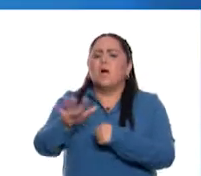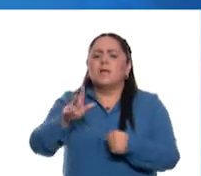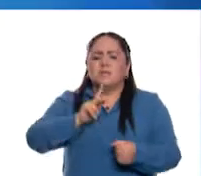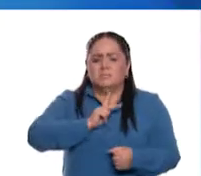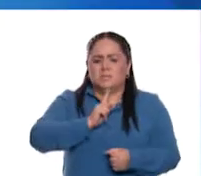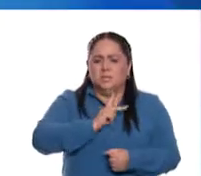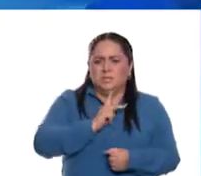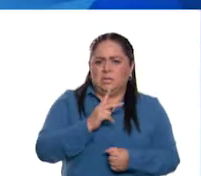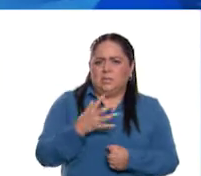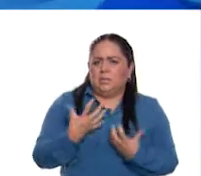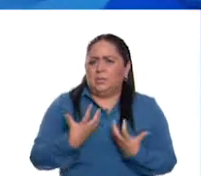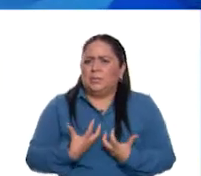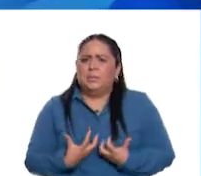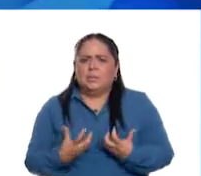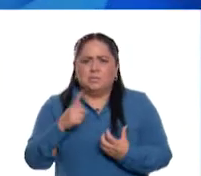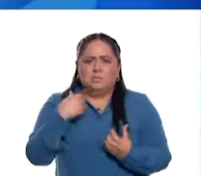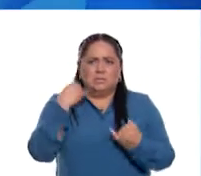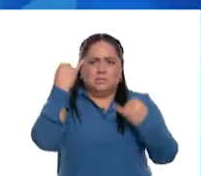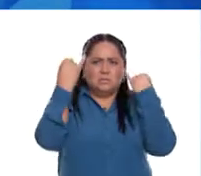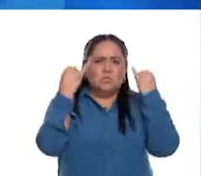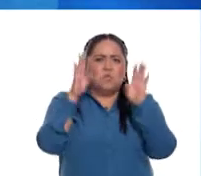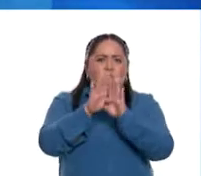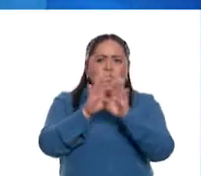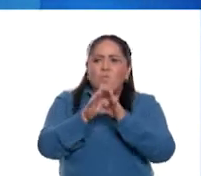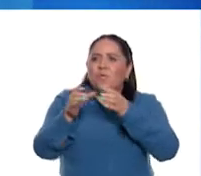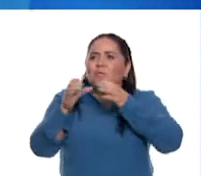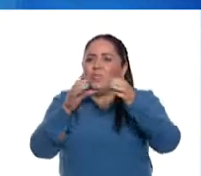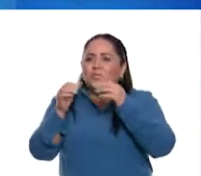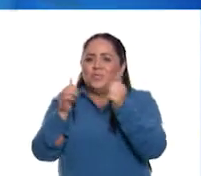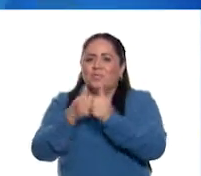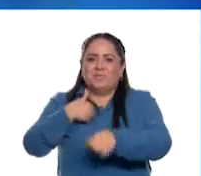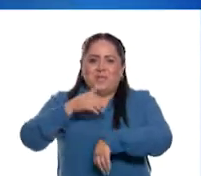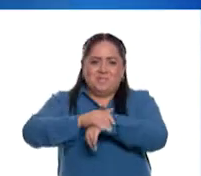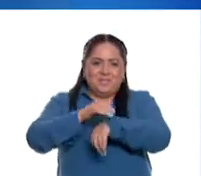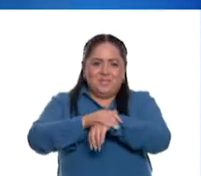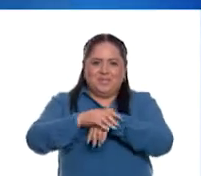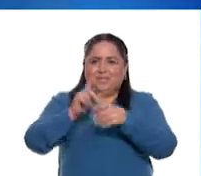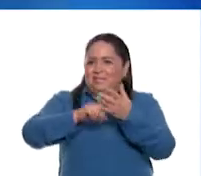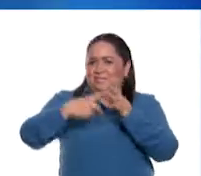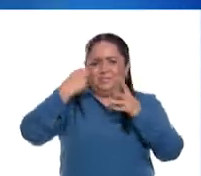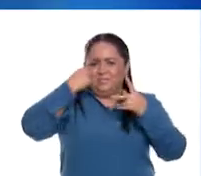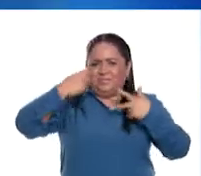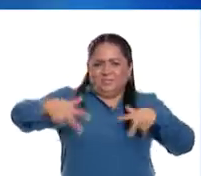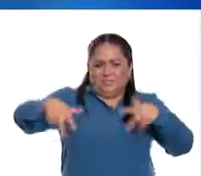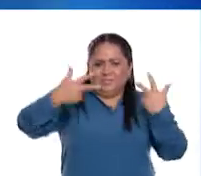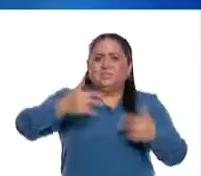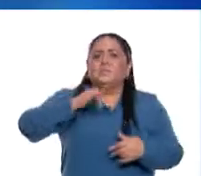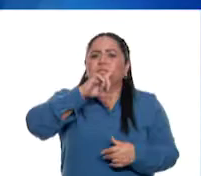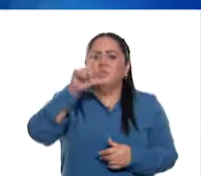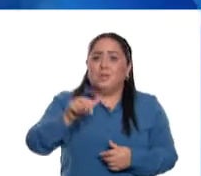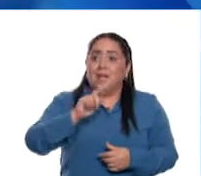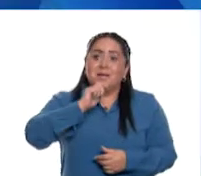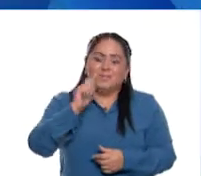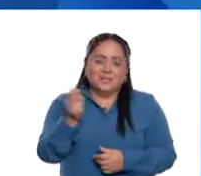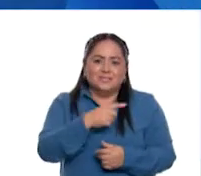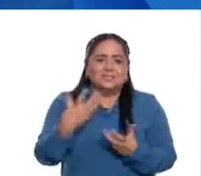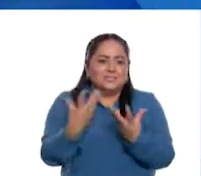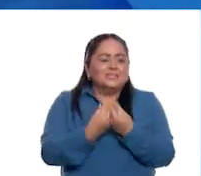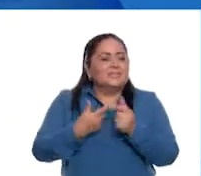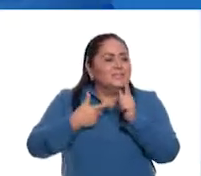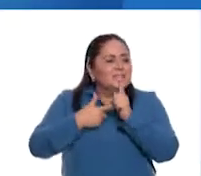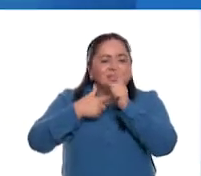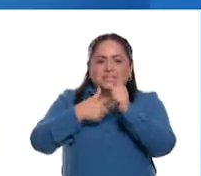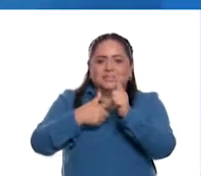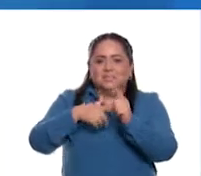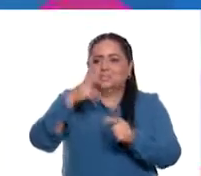mi frustración y así poder inventar nuevas formas de comunicarme con mis amigos a la distancia y que nuestra amistad continúa creciendo